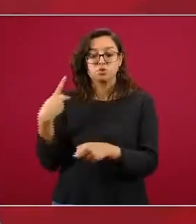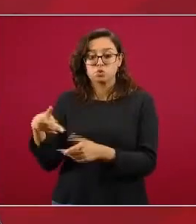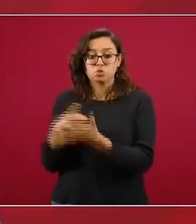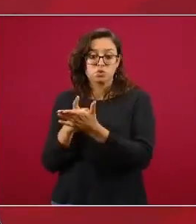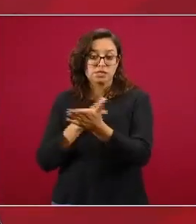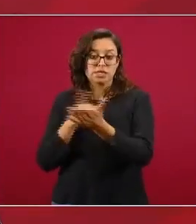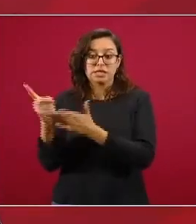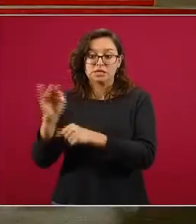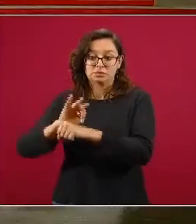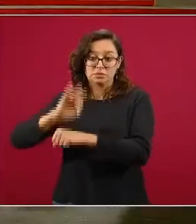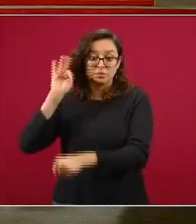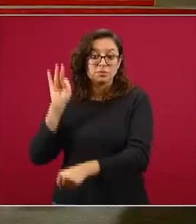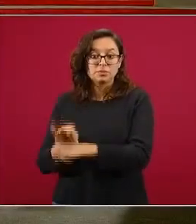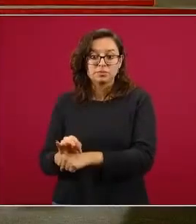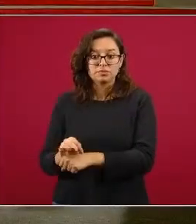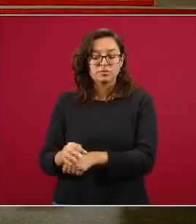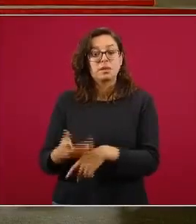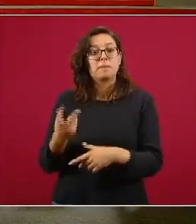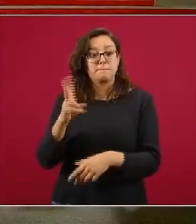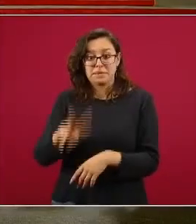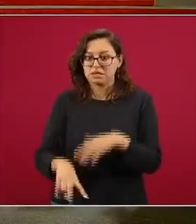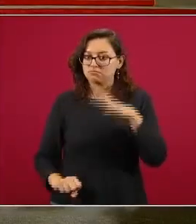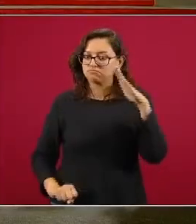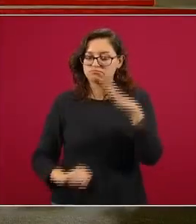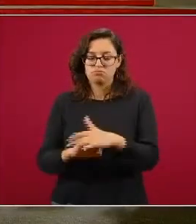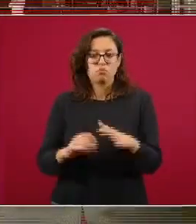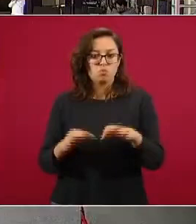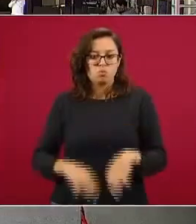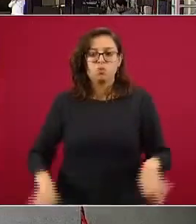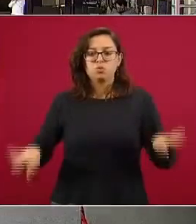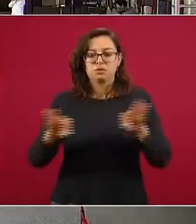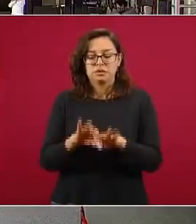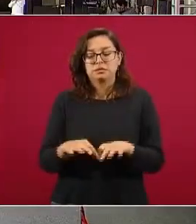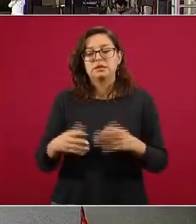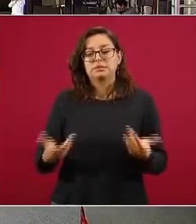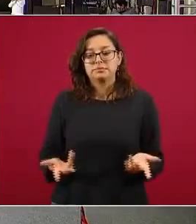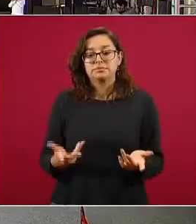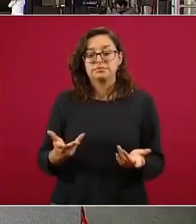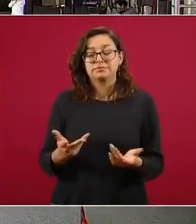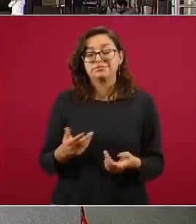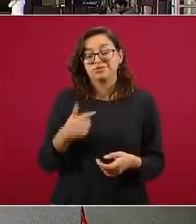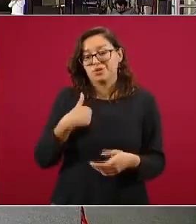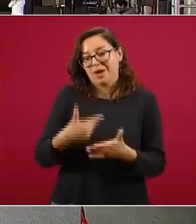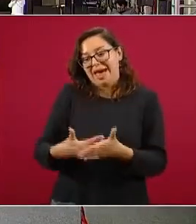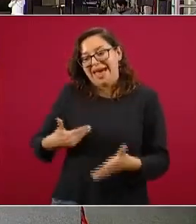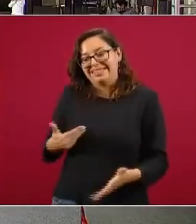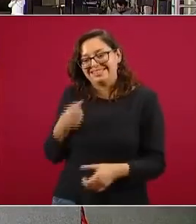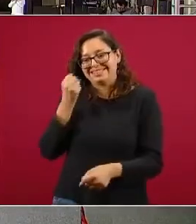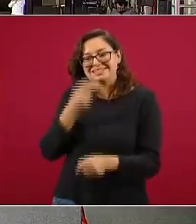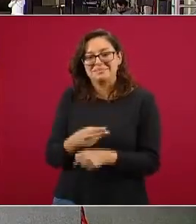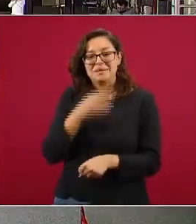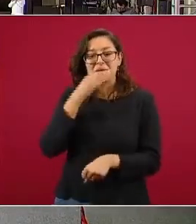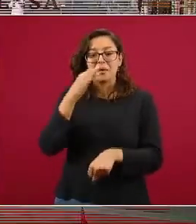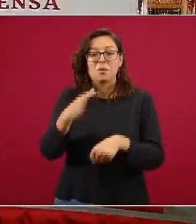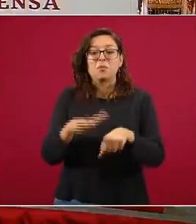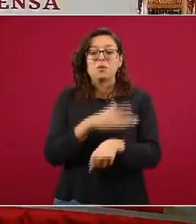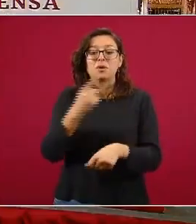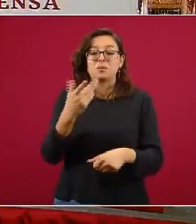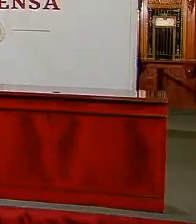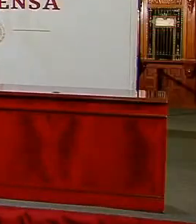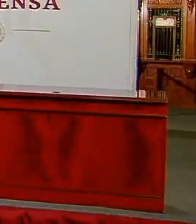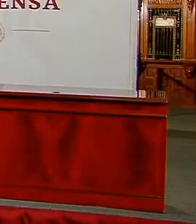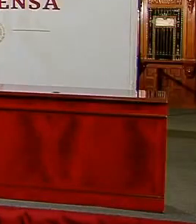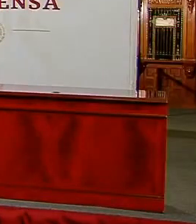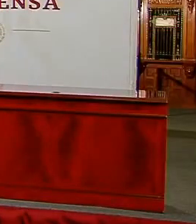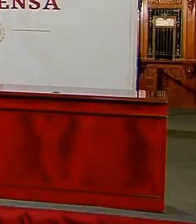derechos, y es un pilar de la estrategia. Digo que me adelanto porque próximamente, por instrucción del presidente,